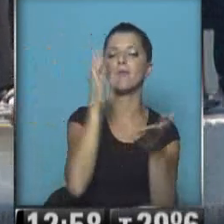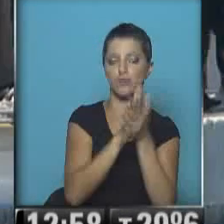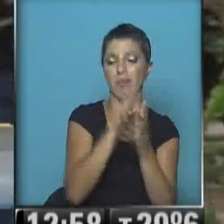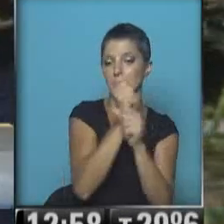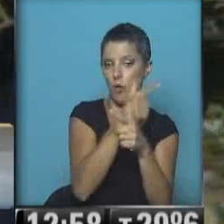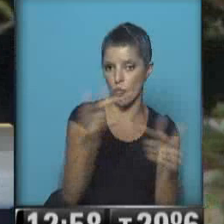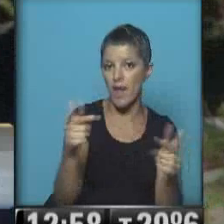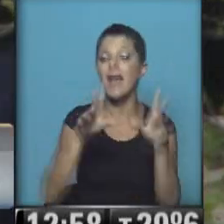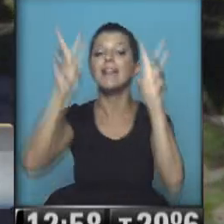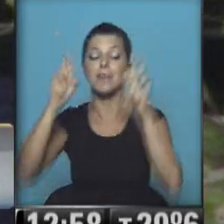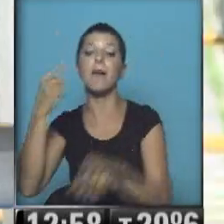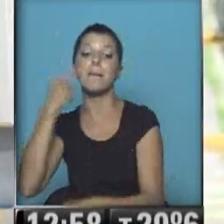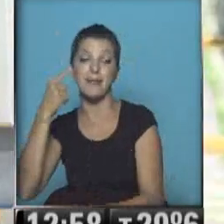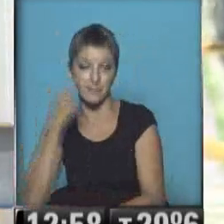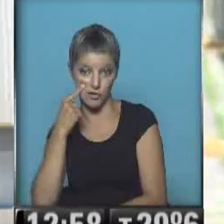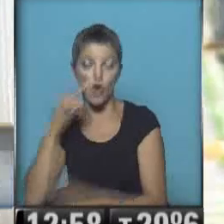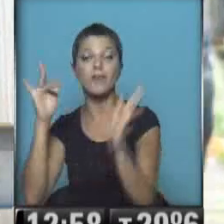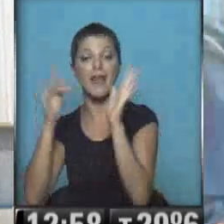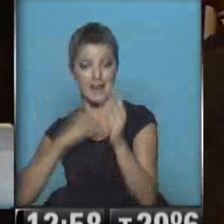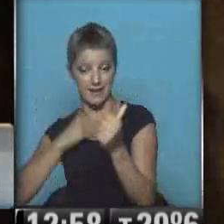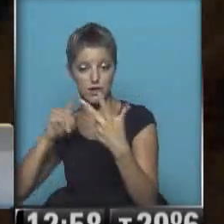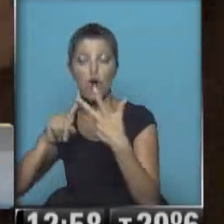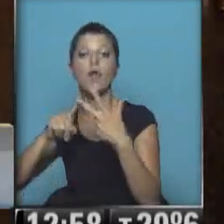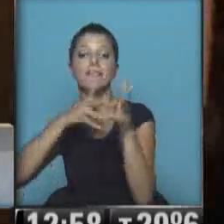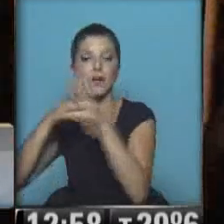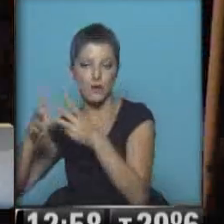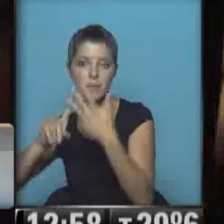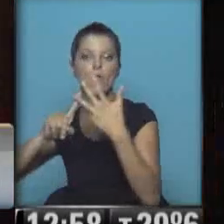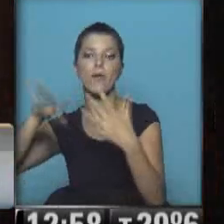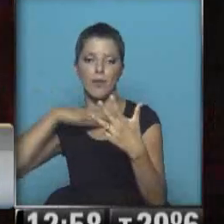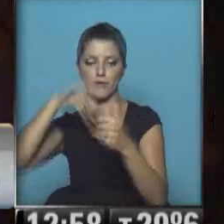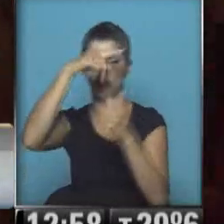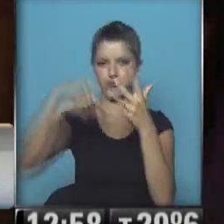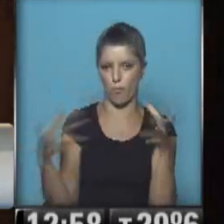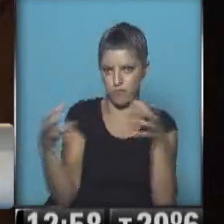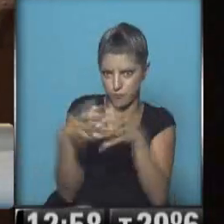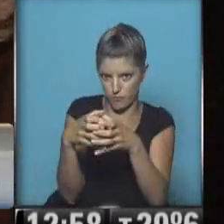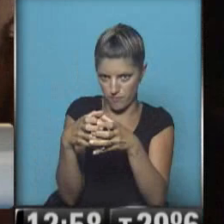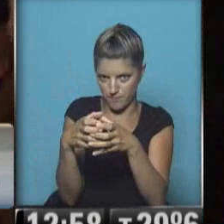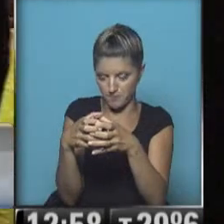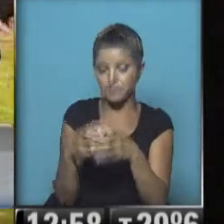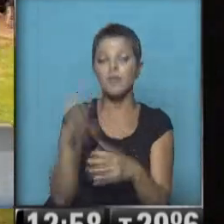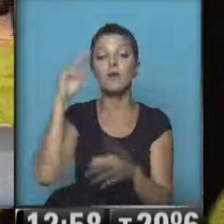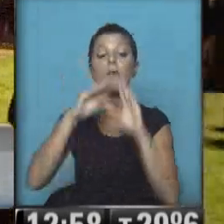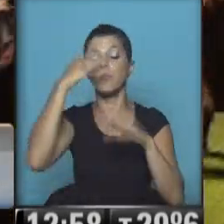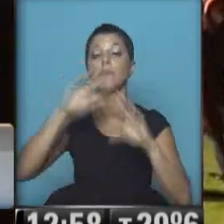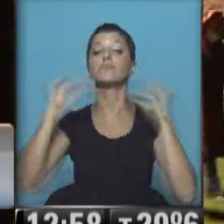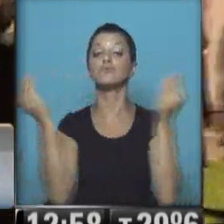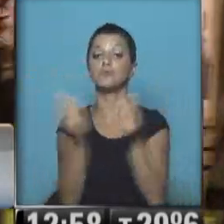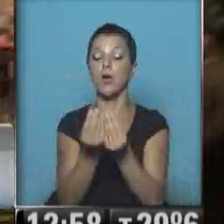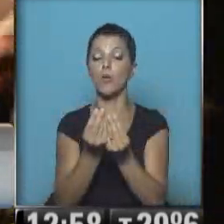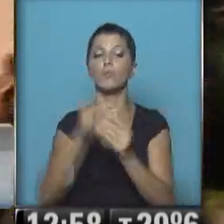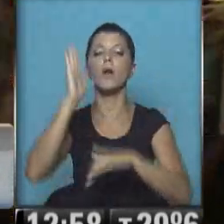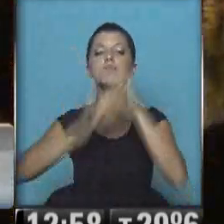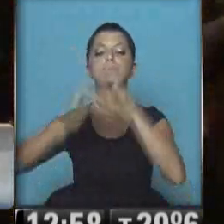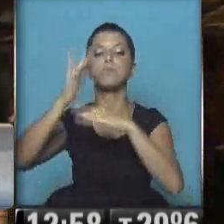cuestiones migratorias y religiosas con la delincuencia y el terrorismo. El resultado, una construcción política e ideológica